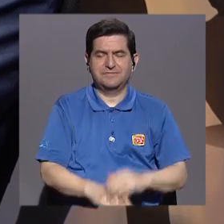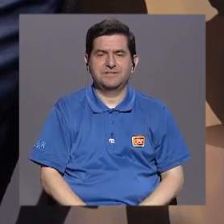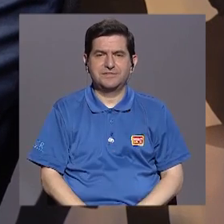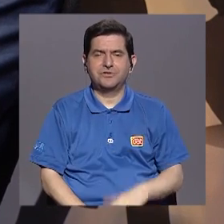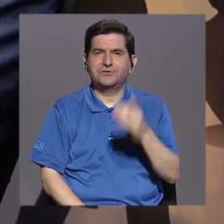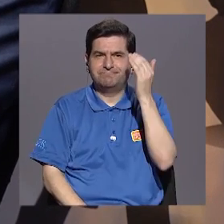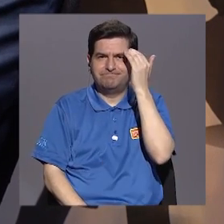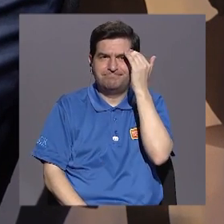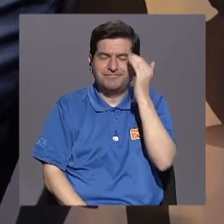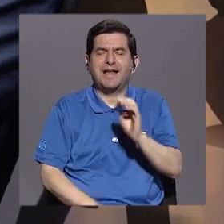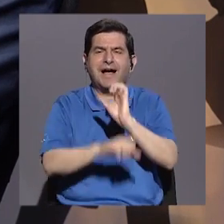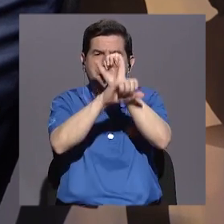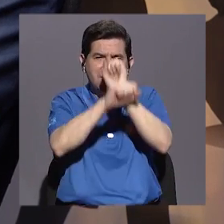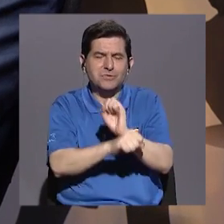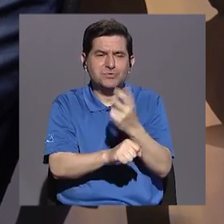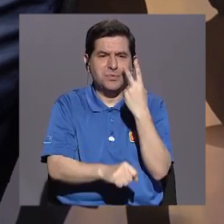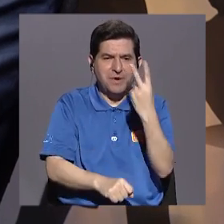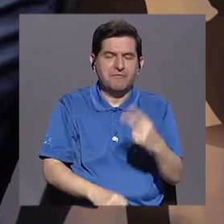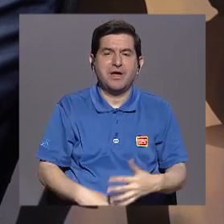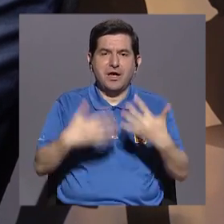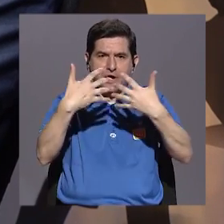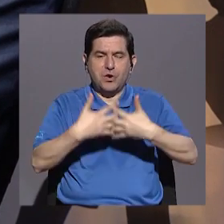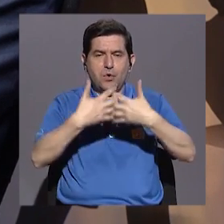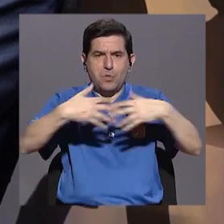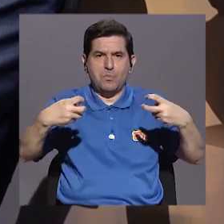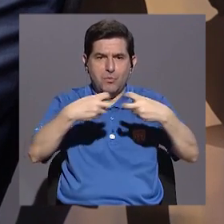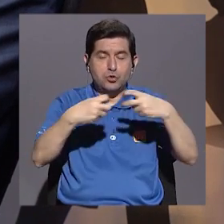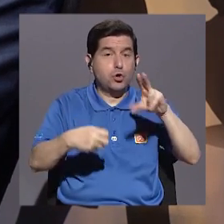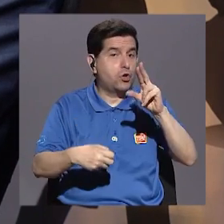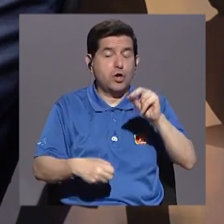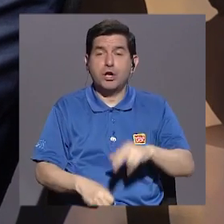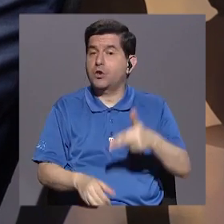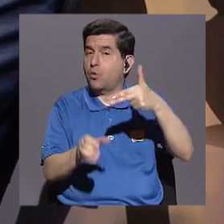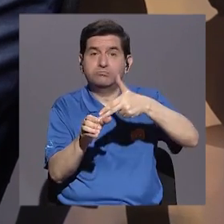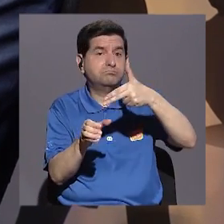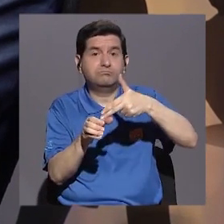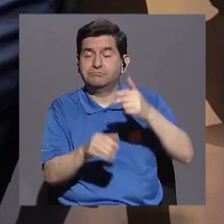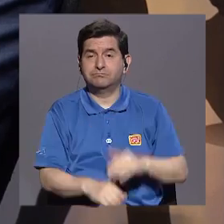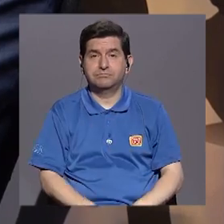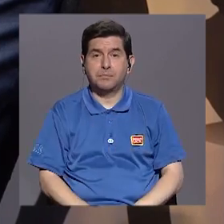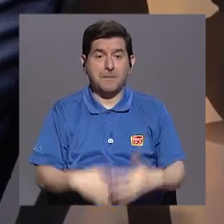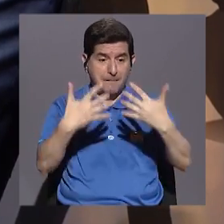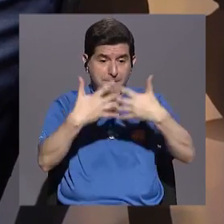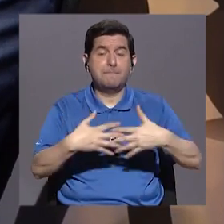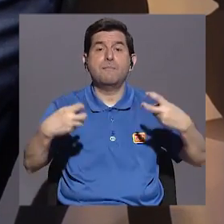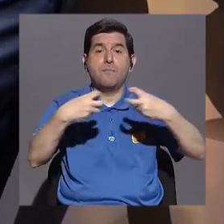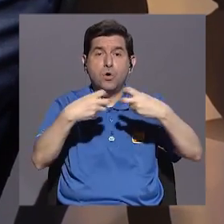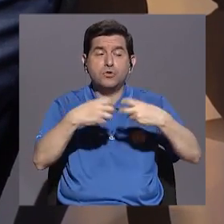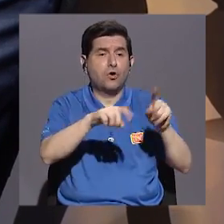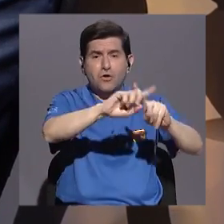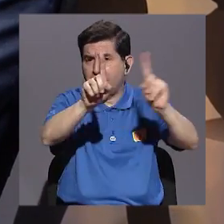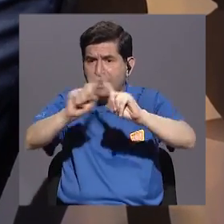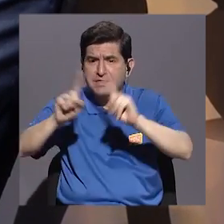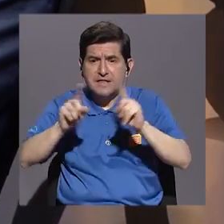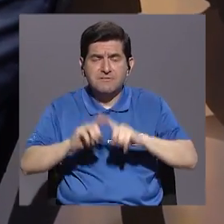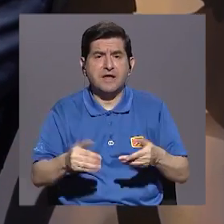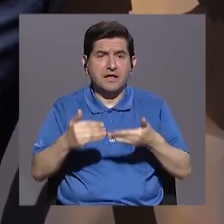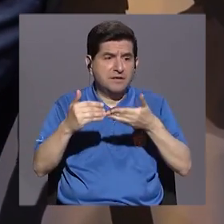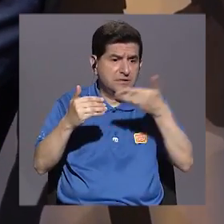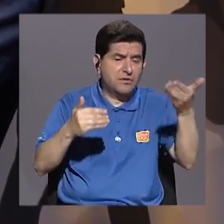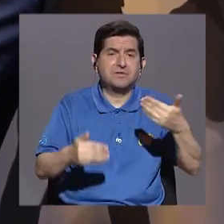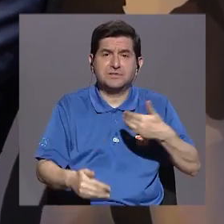están más acostumbrados a ver un motor eléctrico que un motor de combustión porque los motores electrones están en muchos de nuestros aparatos